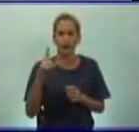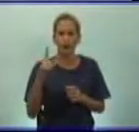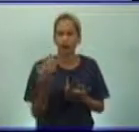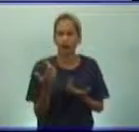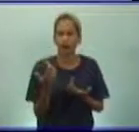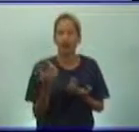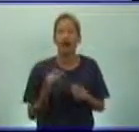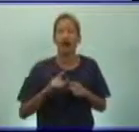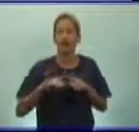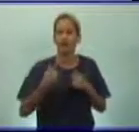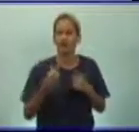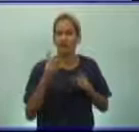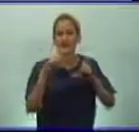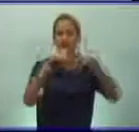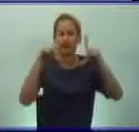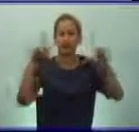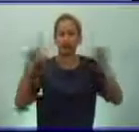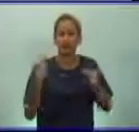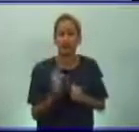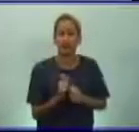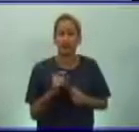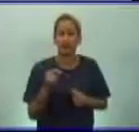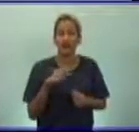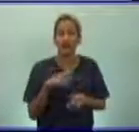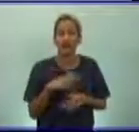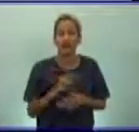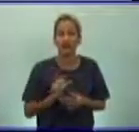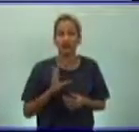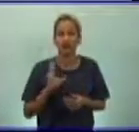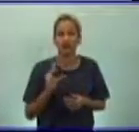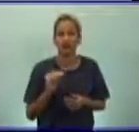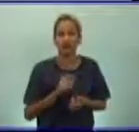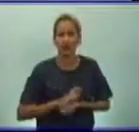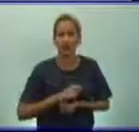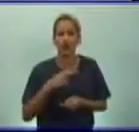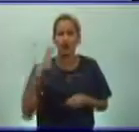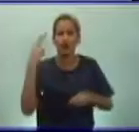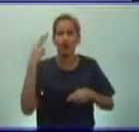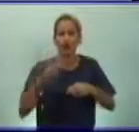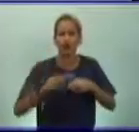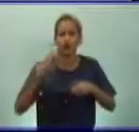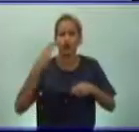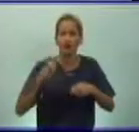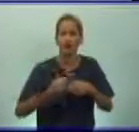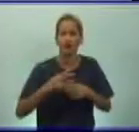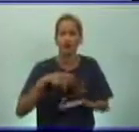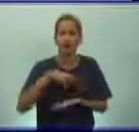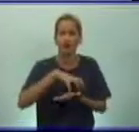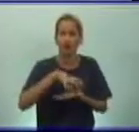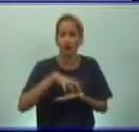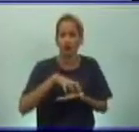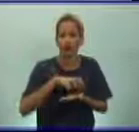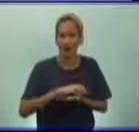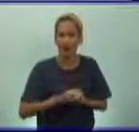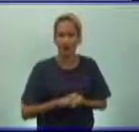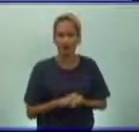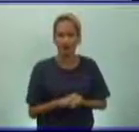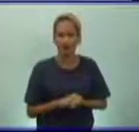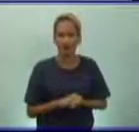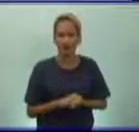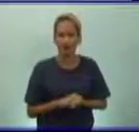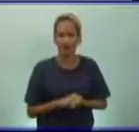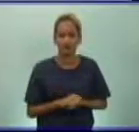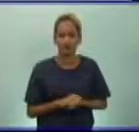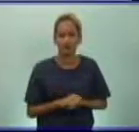en el texto se refiere al nombre de la Sierra Oriental, Sierra Maestra. Ajá.